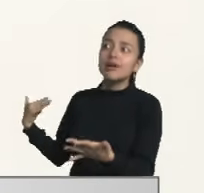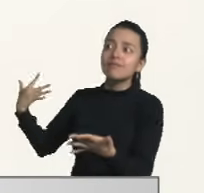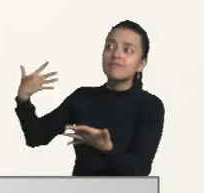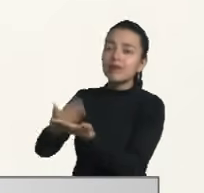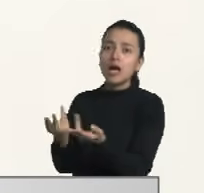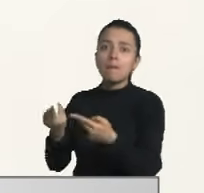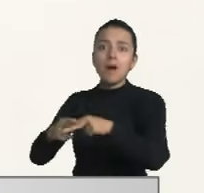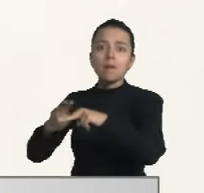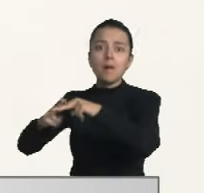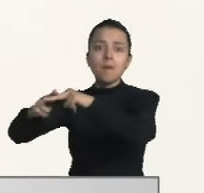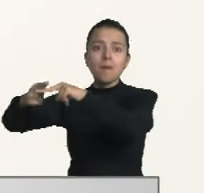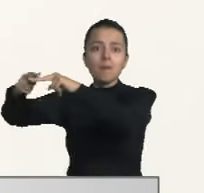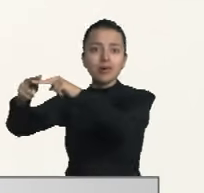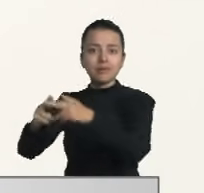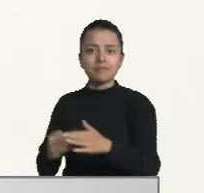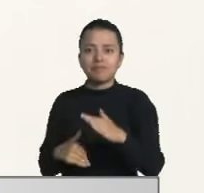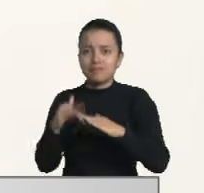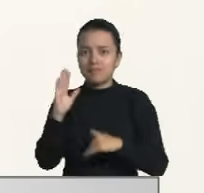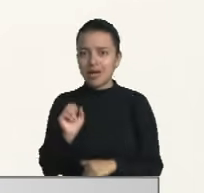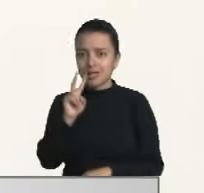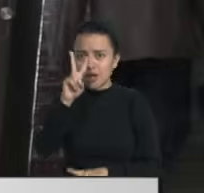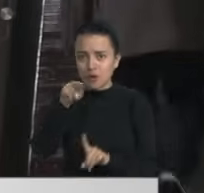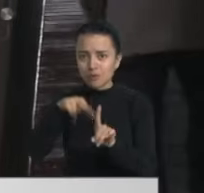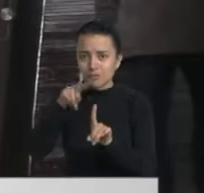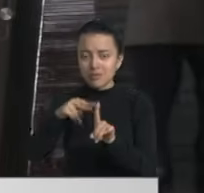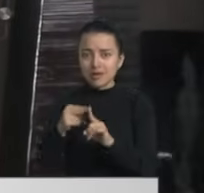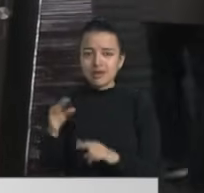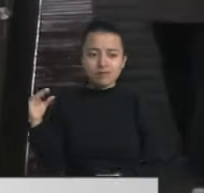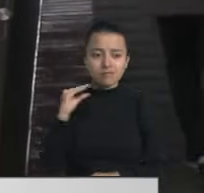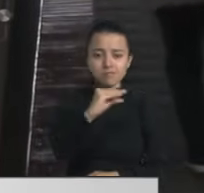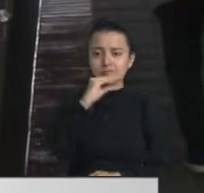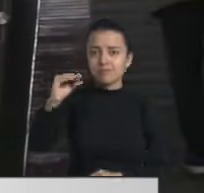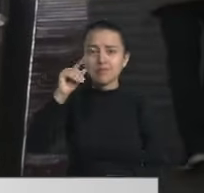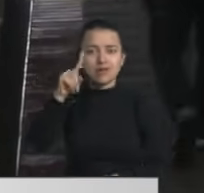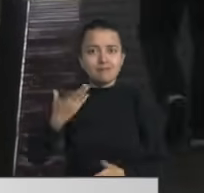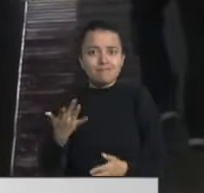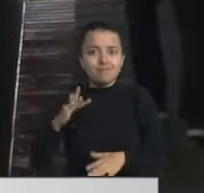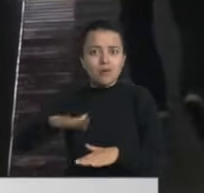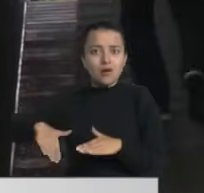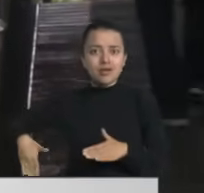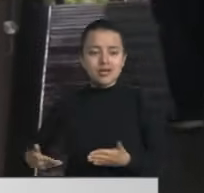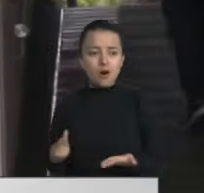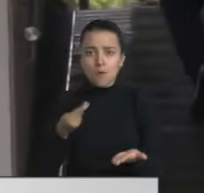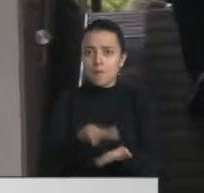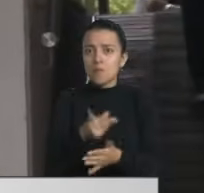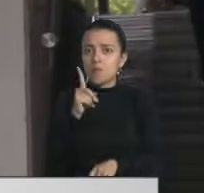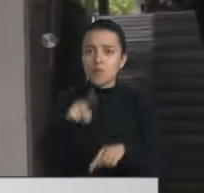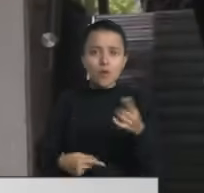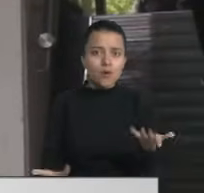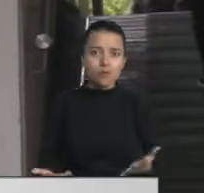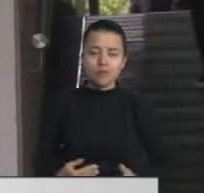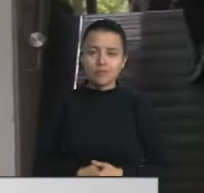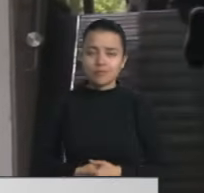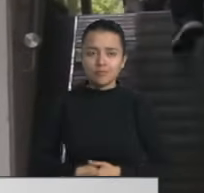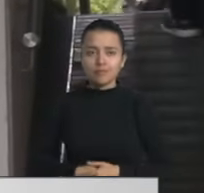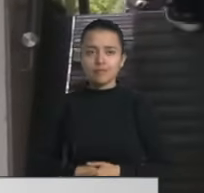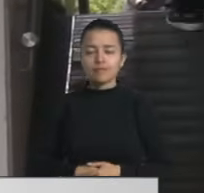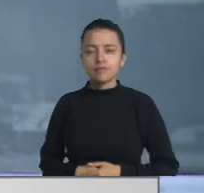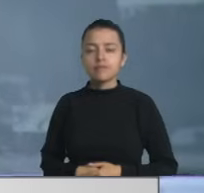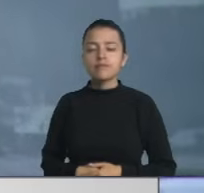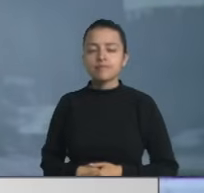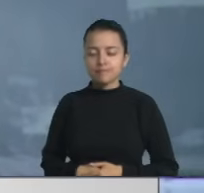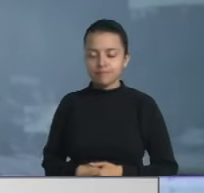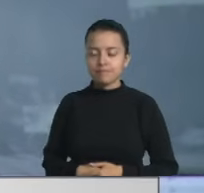acumulando tal atraso que ya debemos más de 2 meses de salario. Por este motivo se ha puesto en consideración la propuesta de la gobernadora Dilian